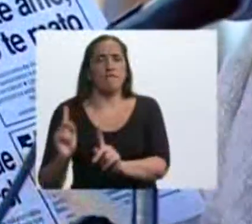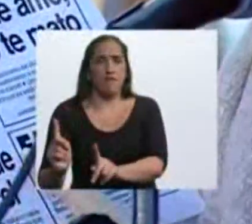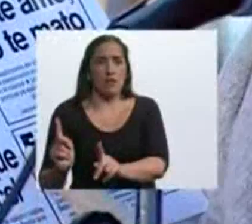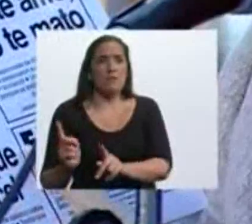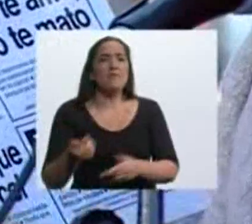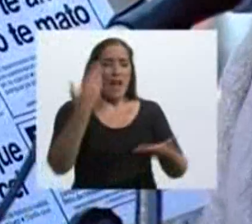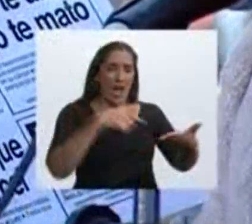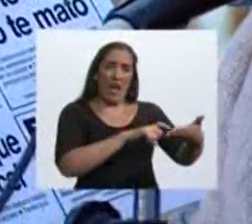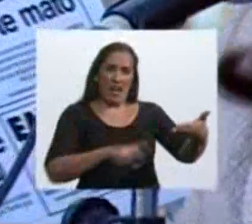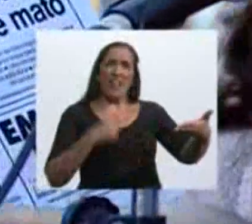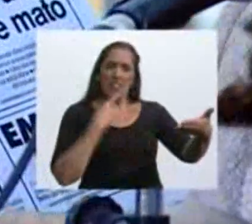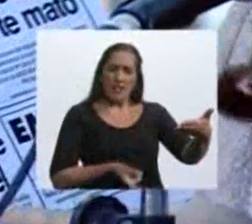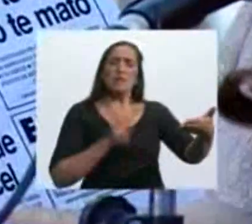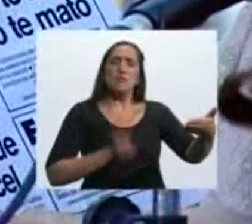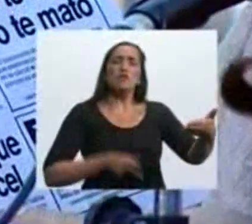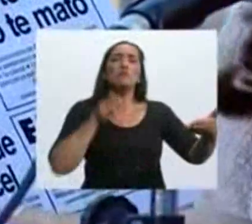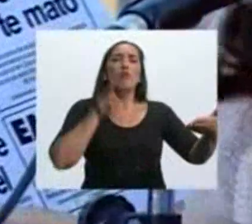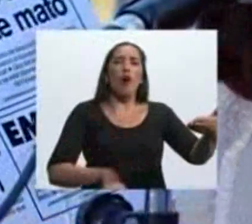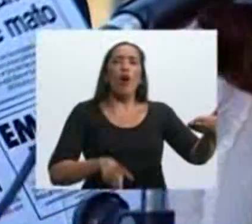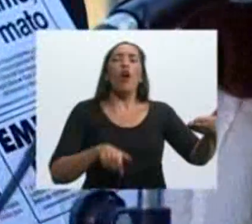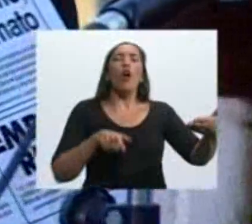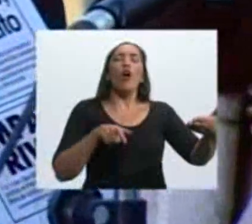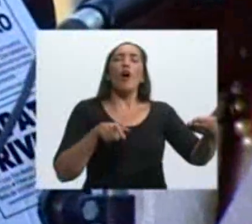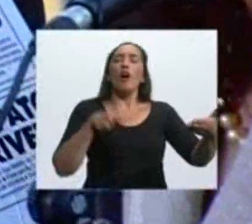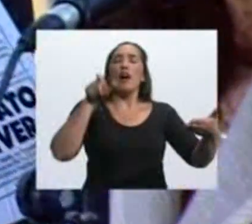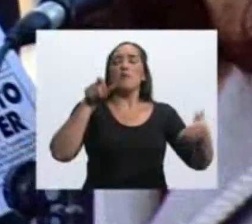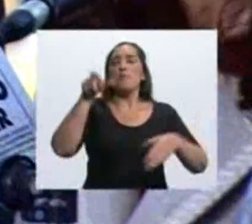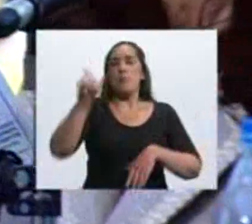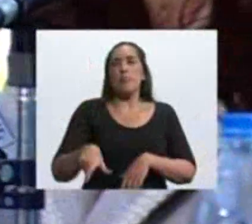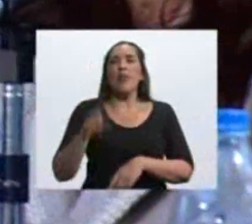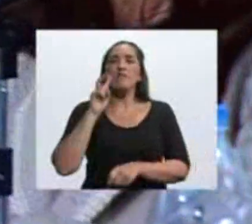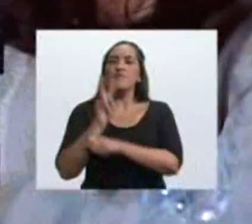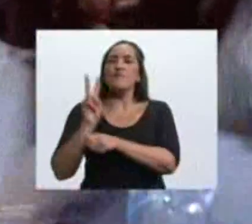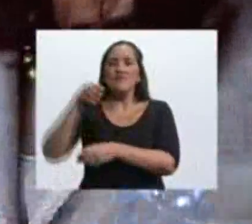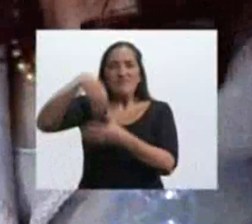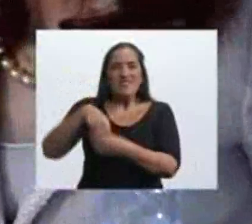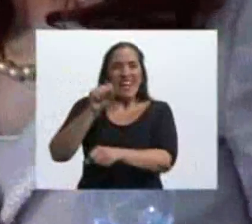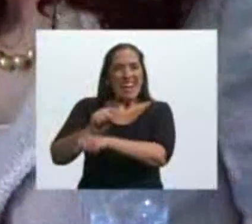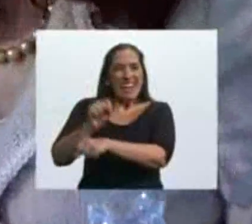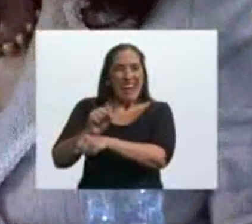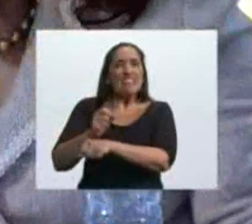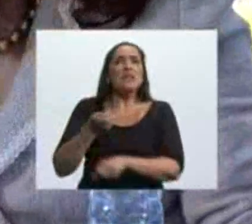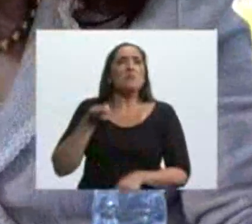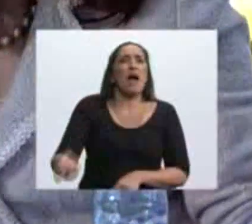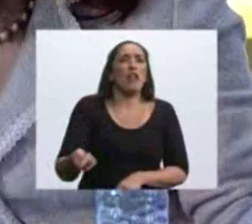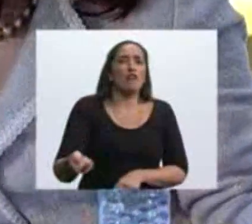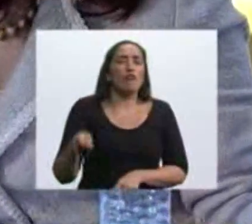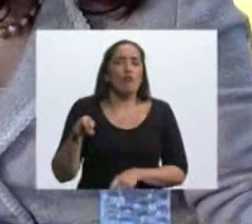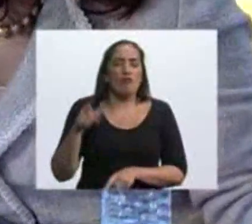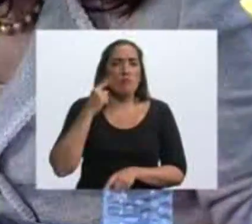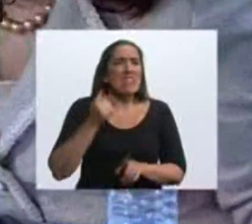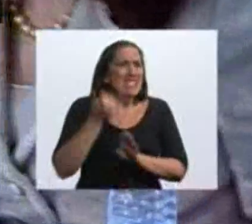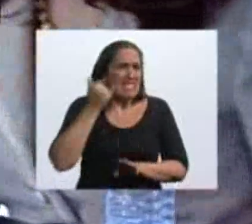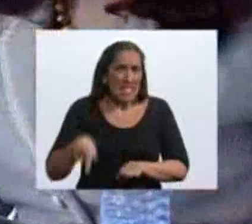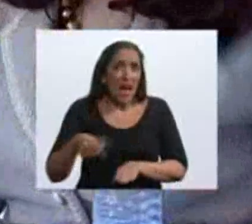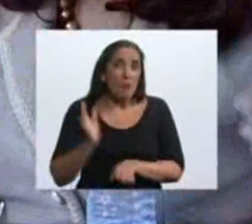al mafioso que mató a un guardiacárcel. Como verán, los hechos delictivos no empezaron hace 2 años, ya